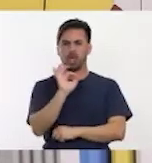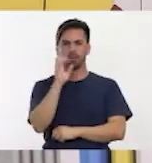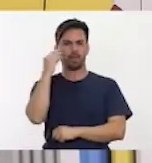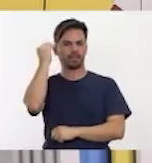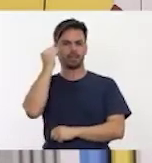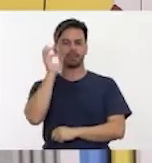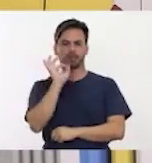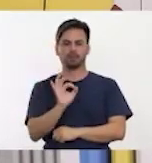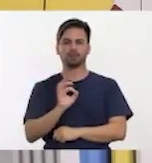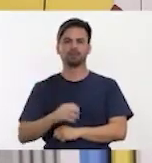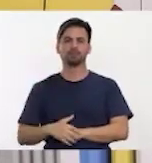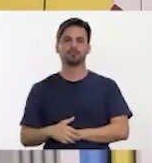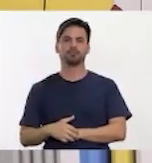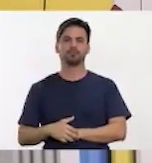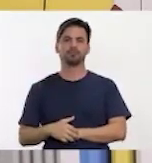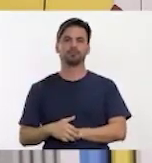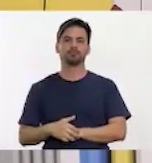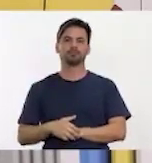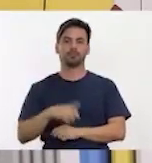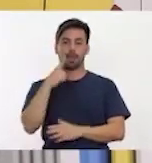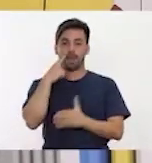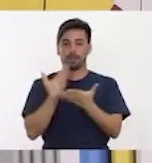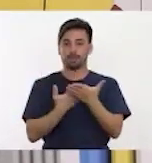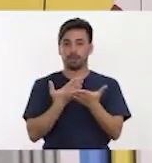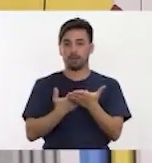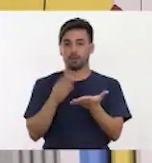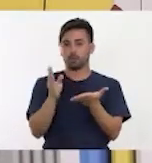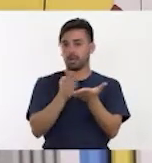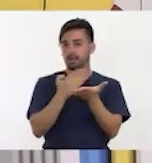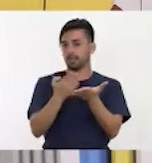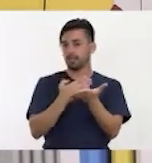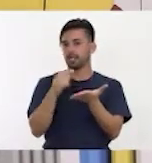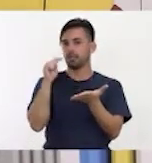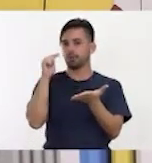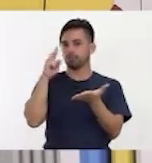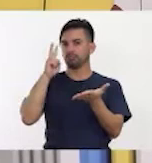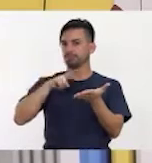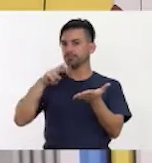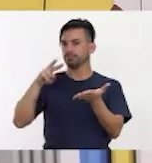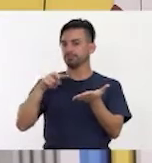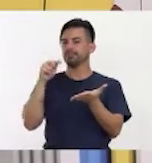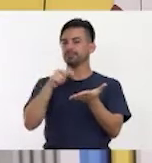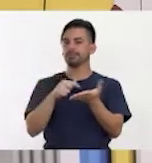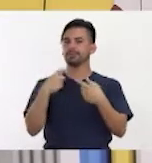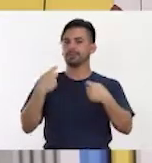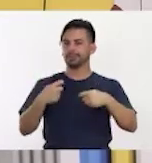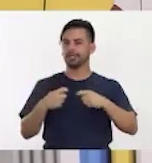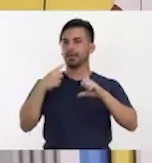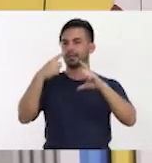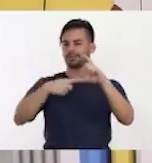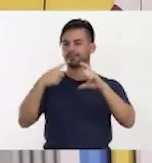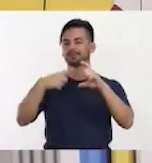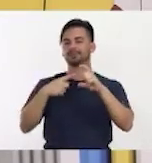En el libro de texto y en el mismo ensayo Nuestra América encontrarán evidencias suficientes para así hacerlo.